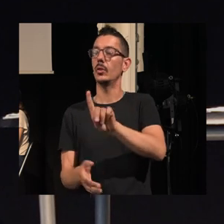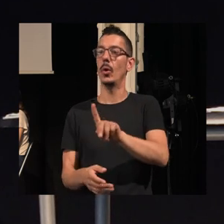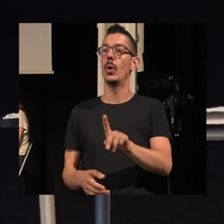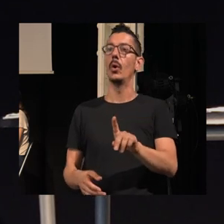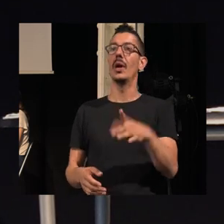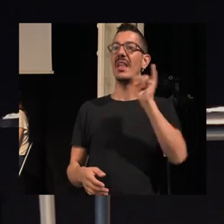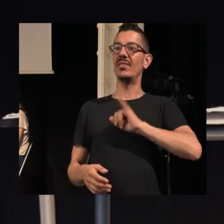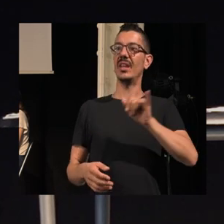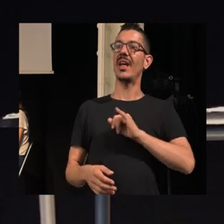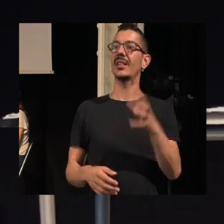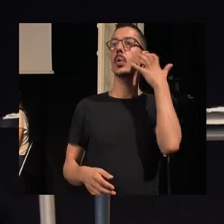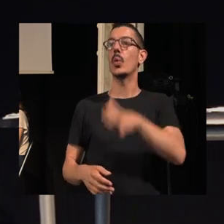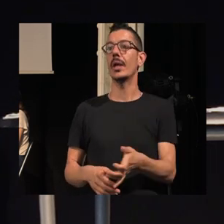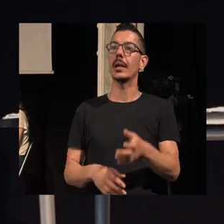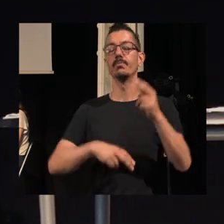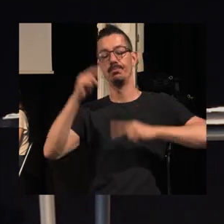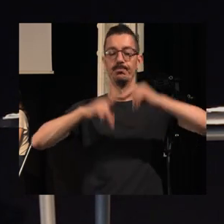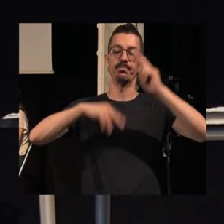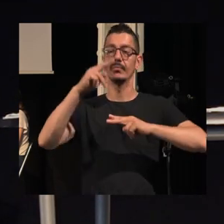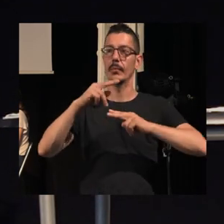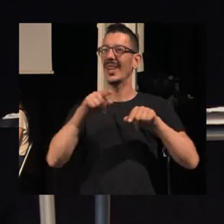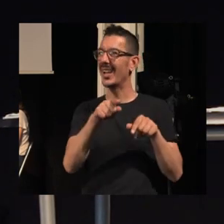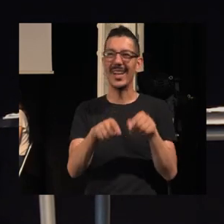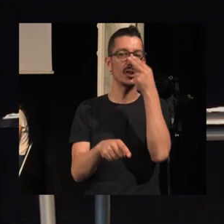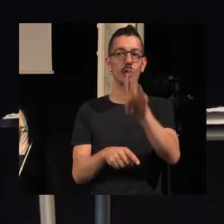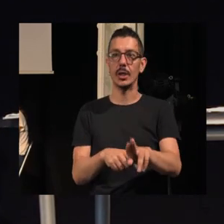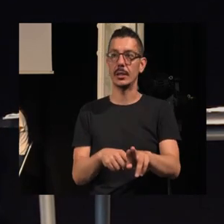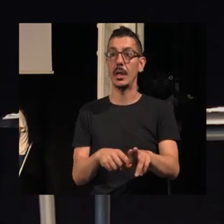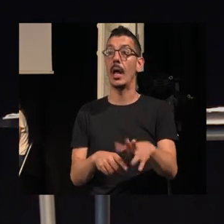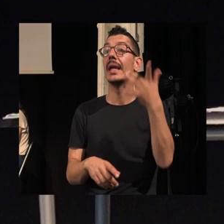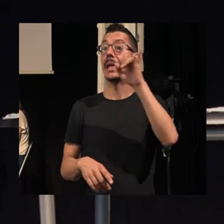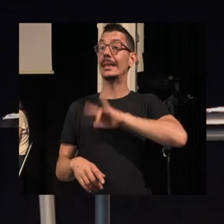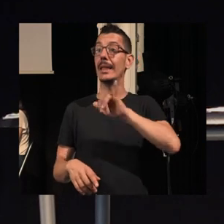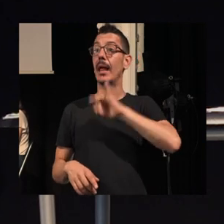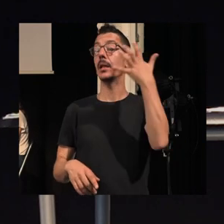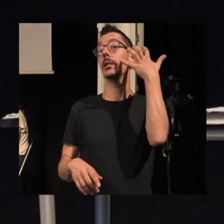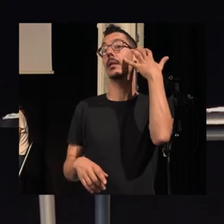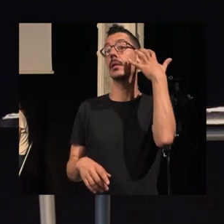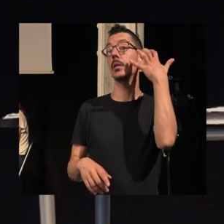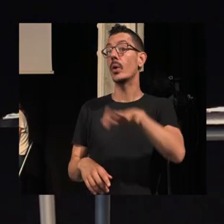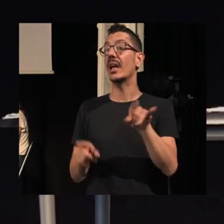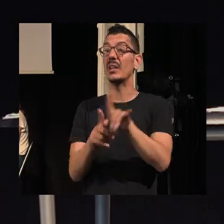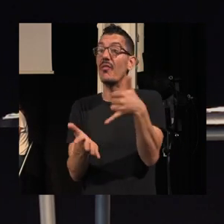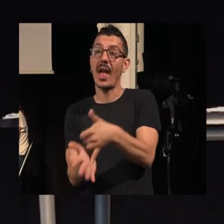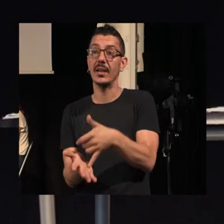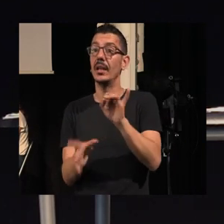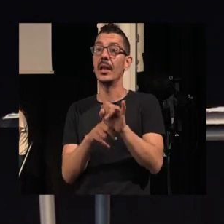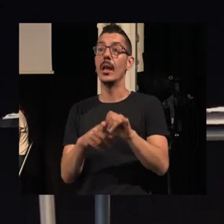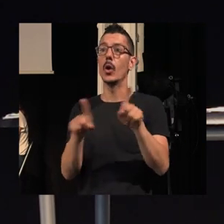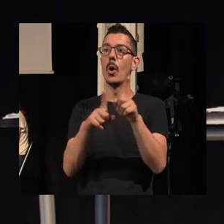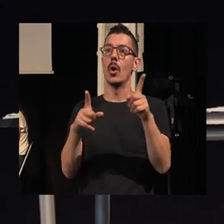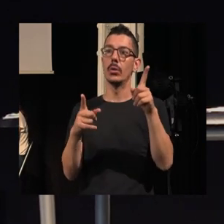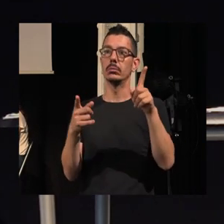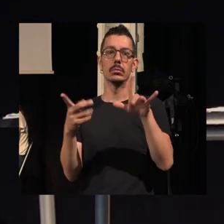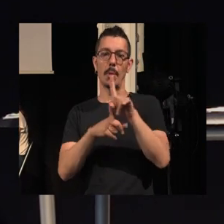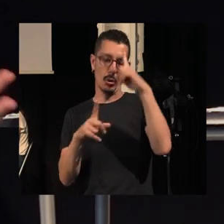identidad queer. Lo que hay que ver queer es como una identidad frágil y en continua contradicción y en continuo movimiento, ¿no? Es decir,